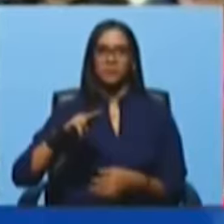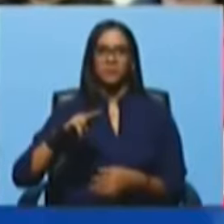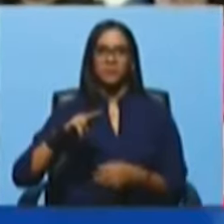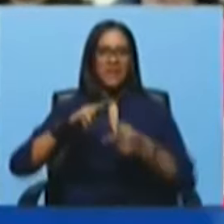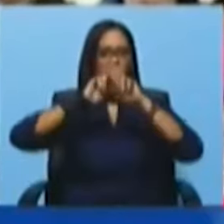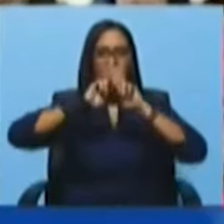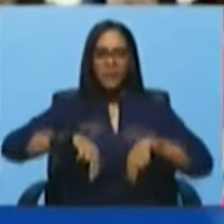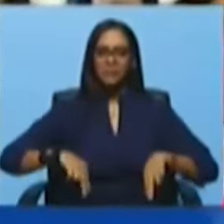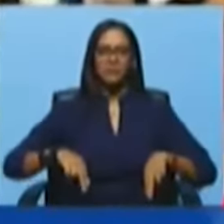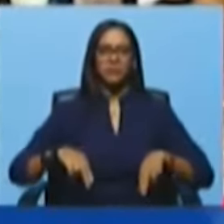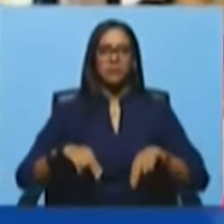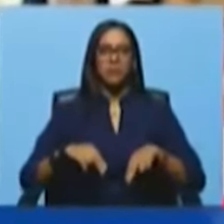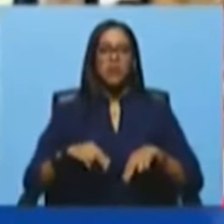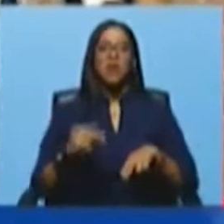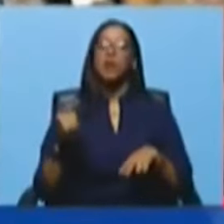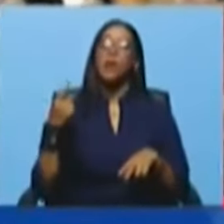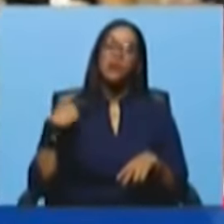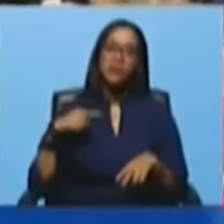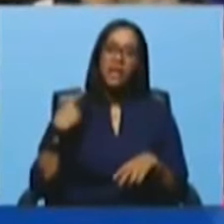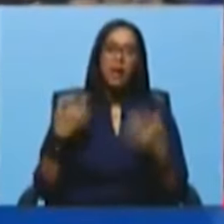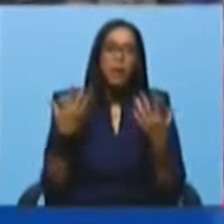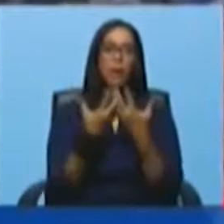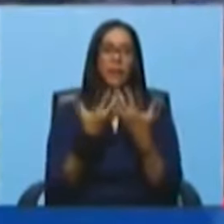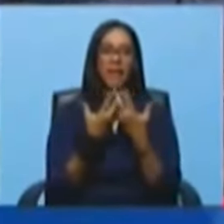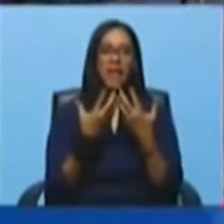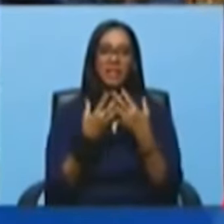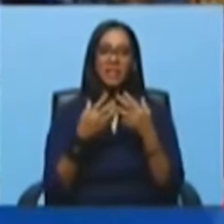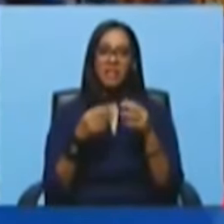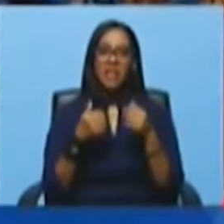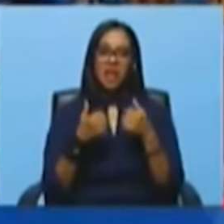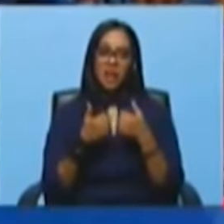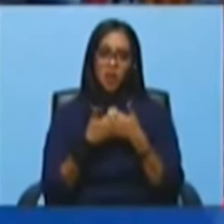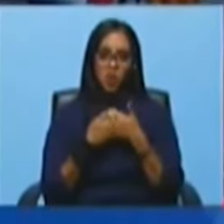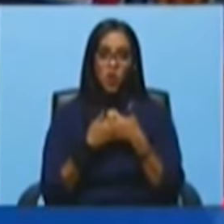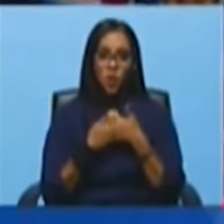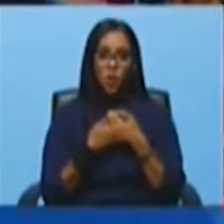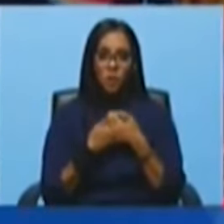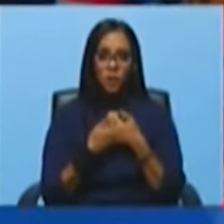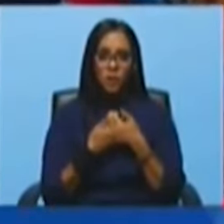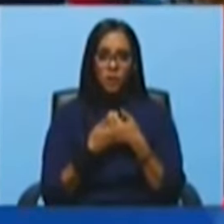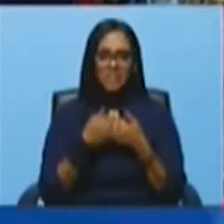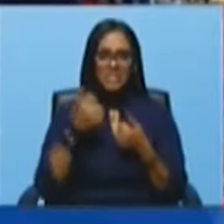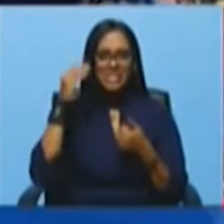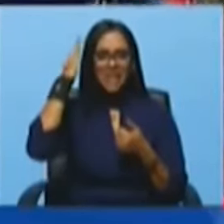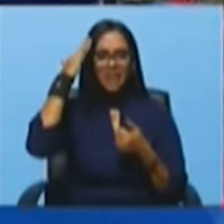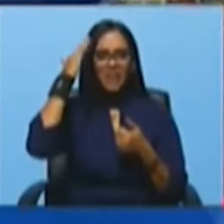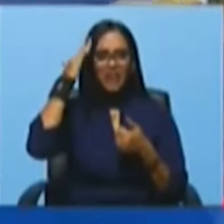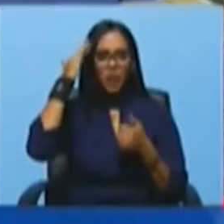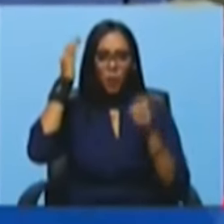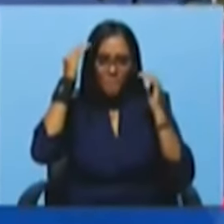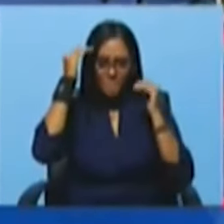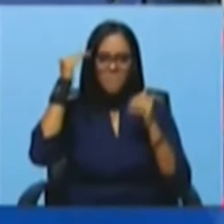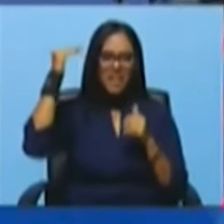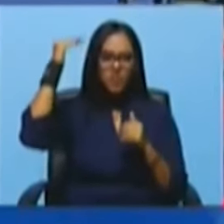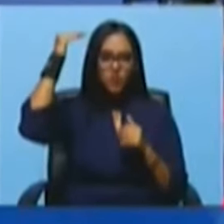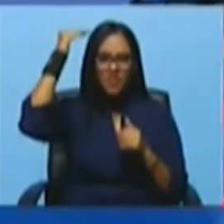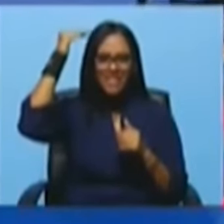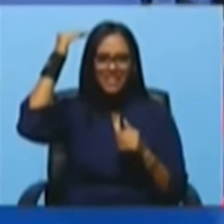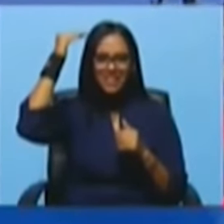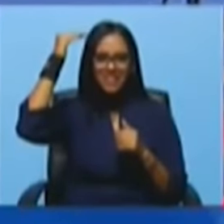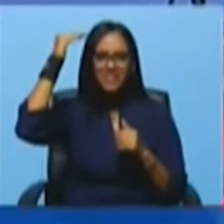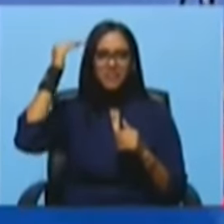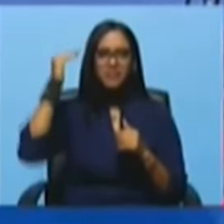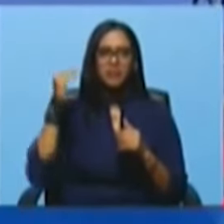Y cuando uno tenga algún conflicto de pareja, saberlo llevar con altura. Hay que